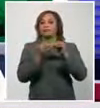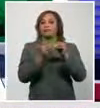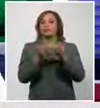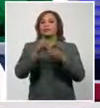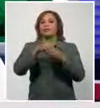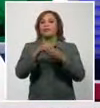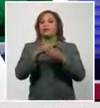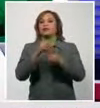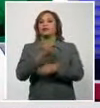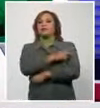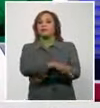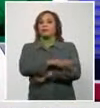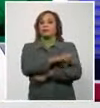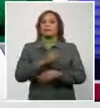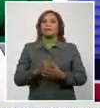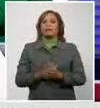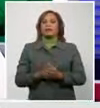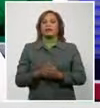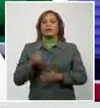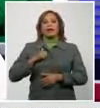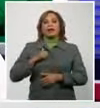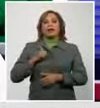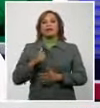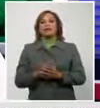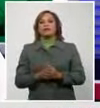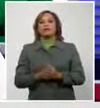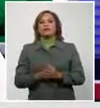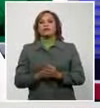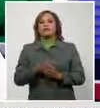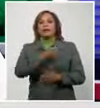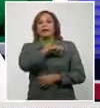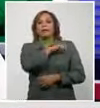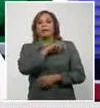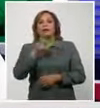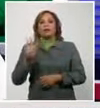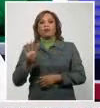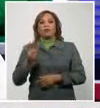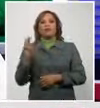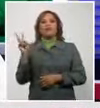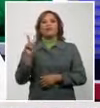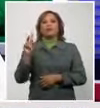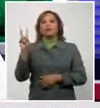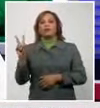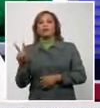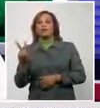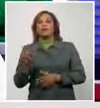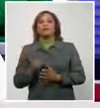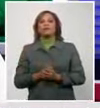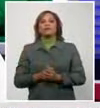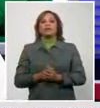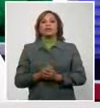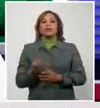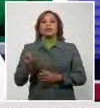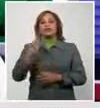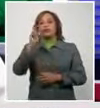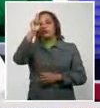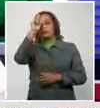Canadá 8, de Rusia 5, de España 4, de Venezuela 2 y 1 de República